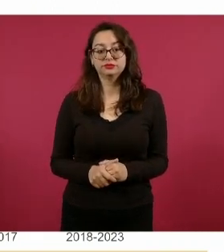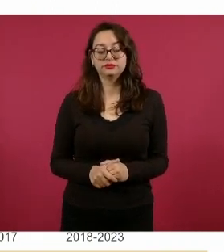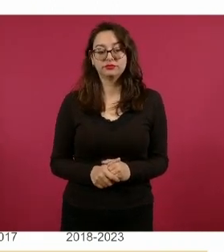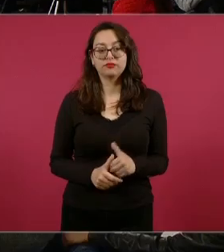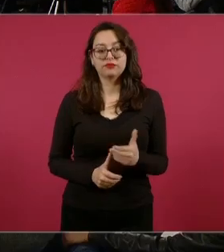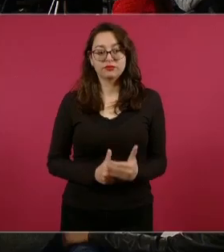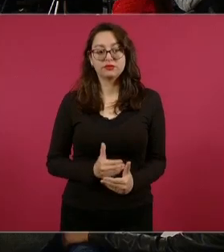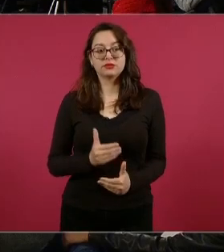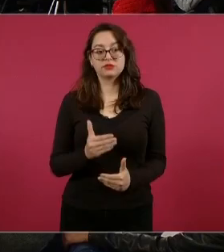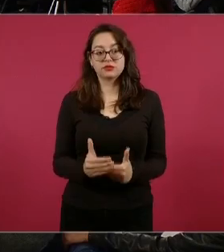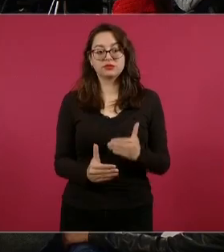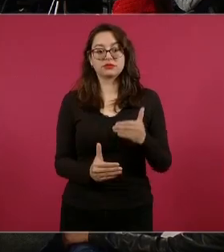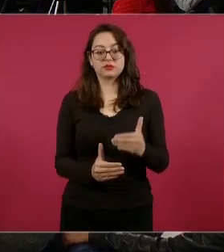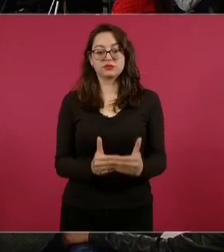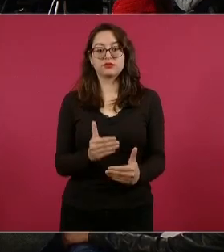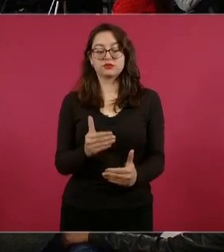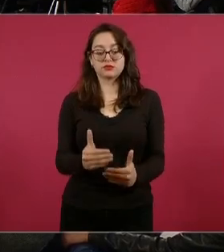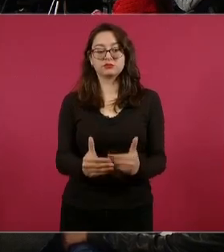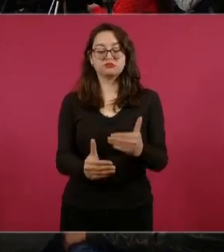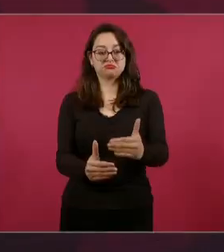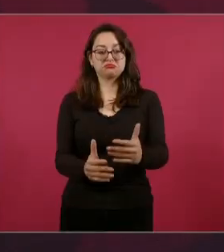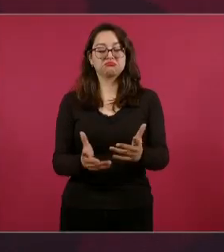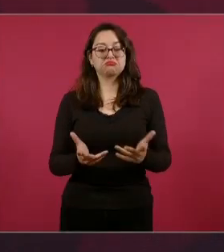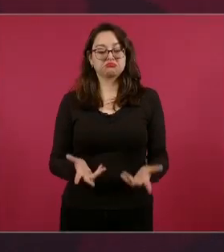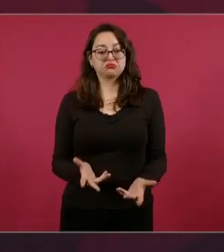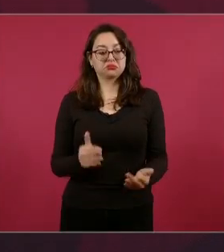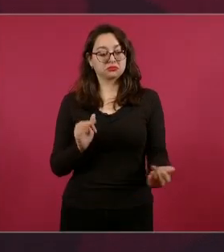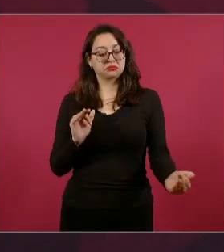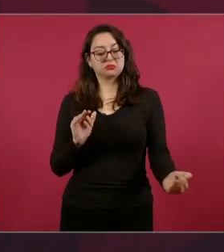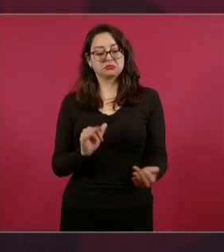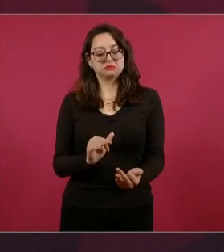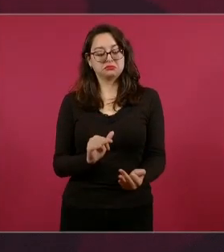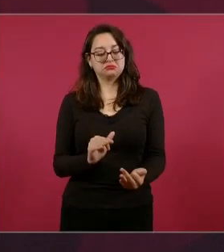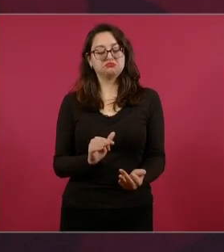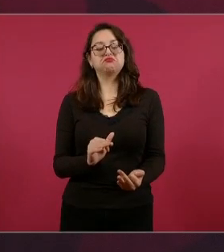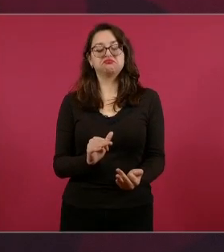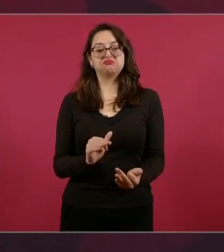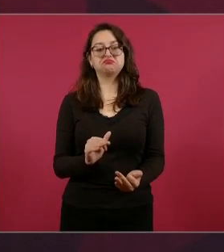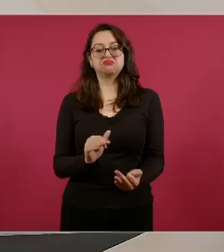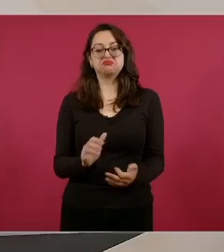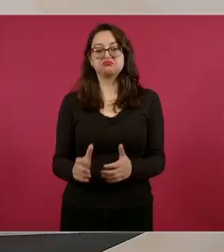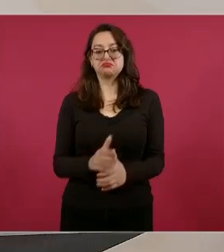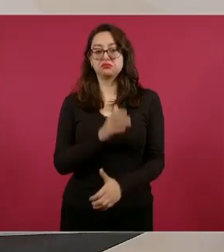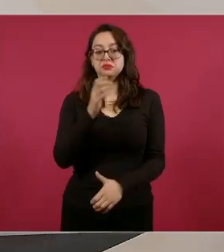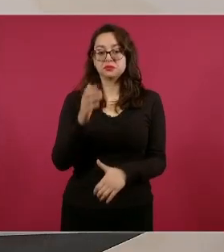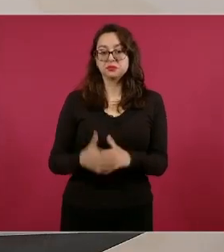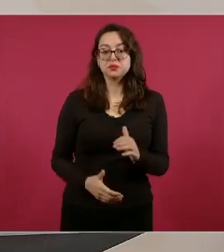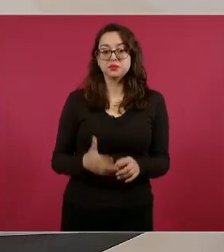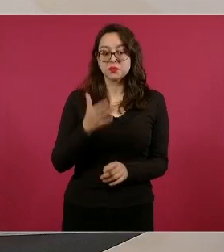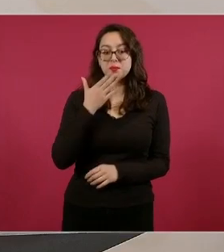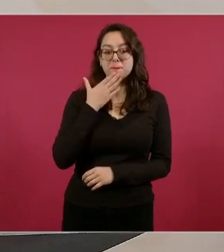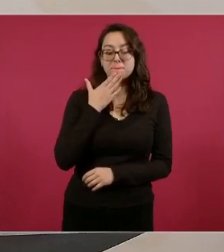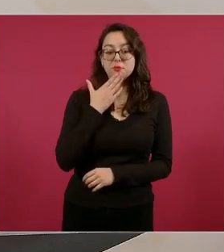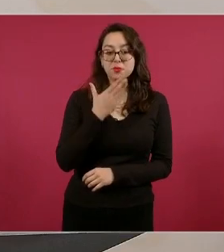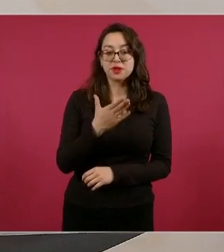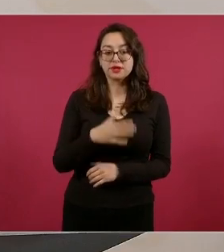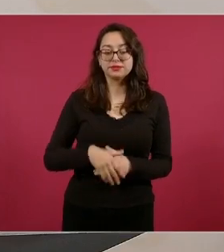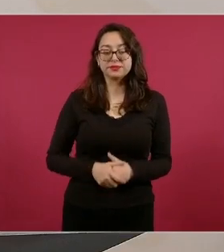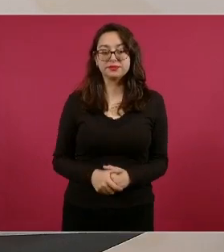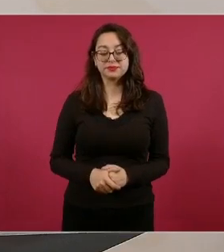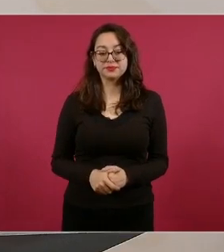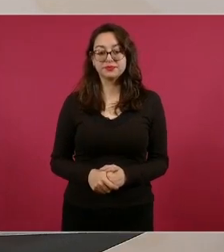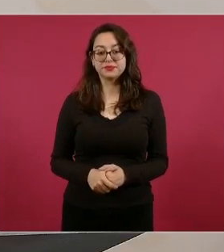y vamos a terminar muy muy bien, ¿sí?